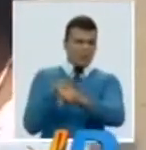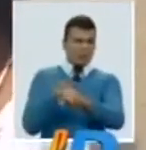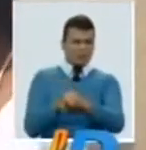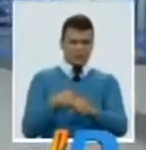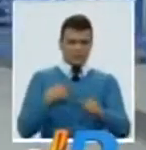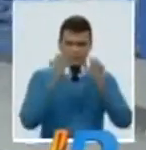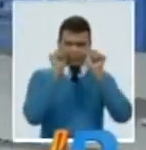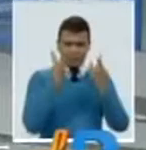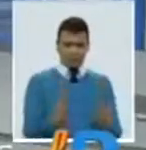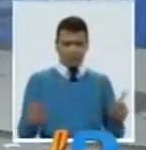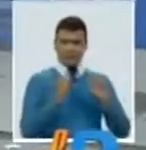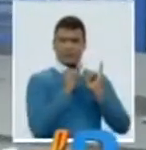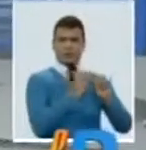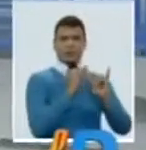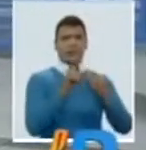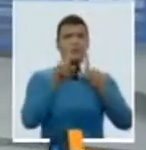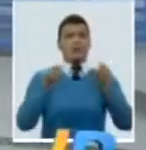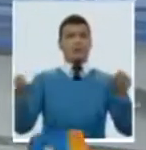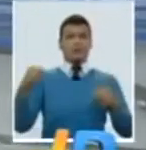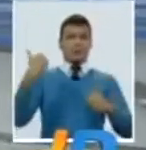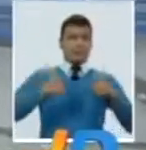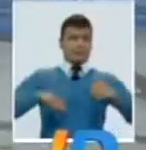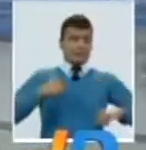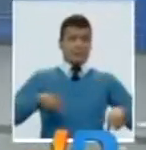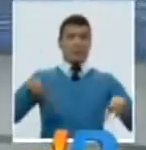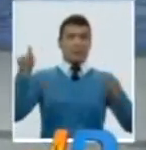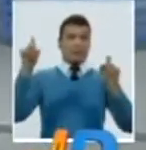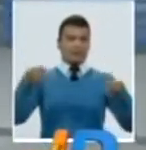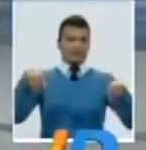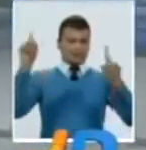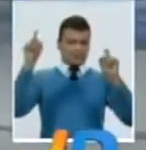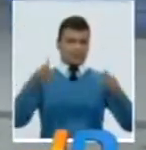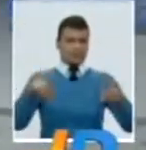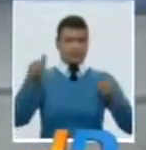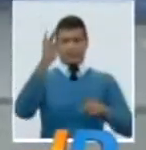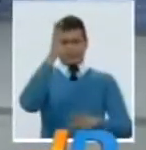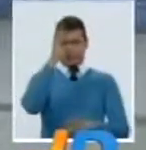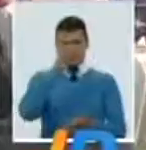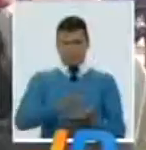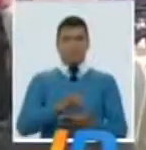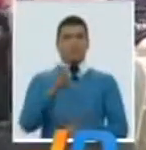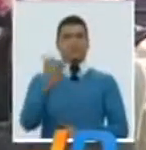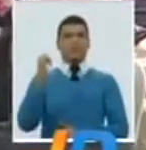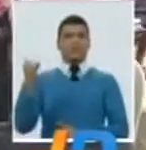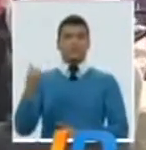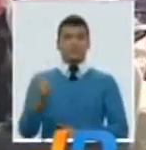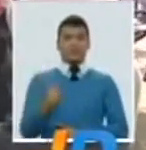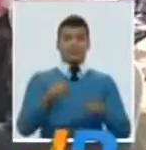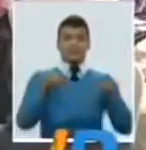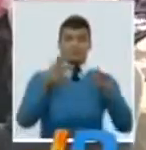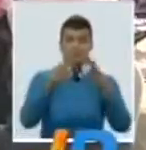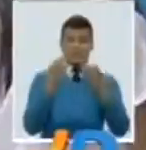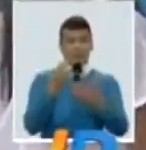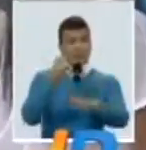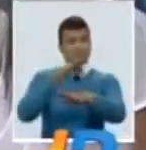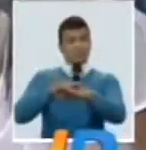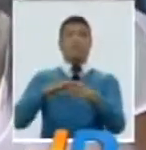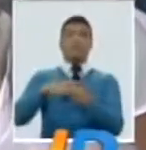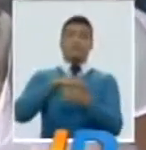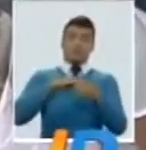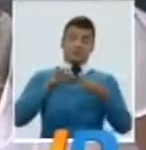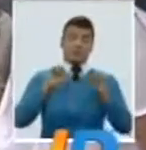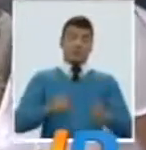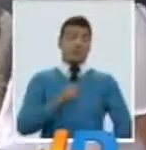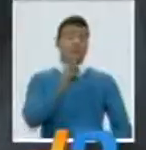a todos. Varios reclusos han resultado heridos siendo trasladados hasta el hospital de Jamundí. Sus allegados dicen que la situación